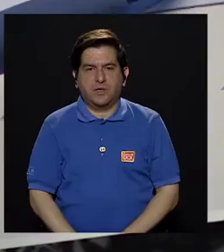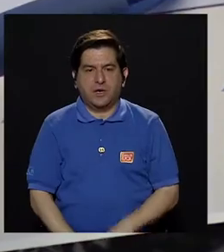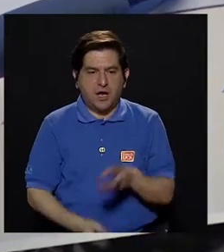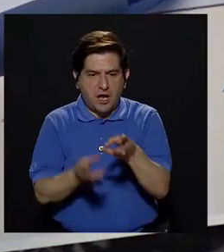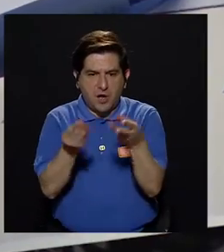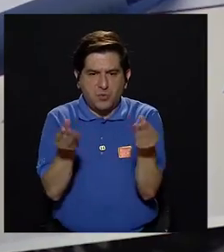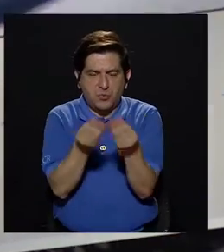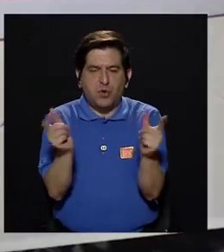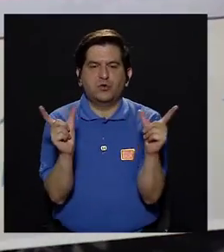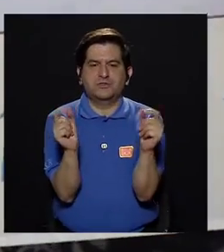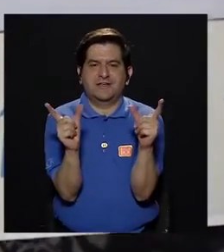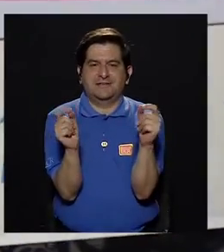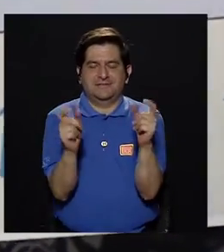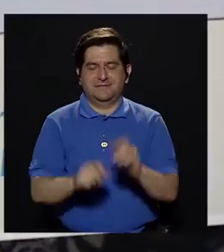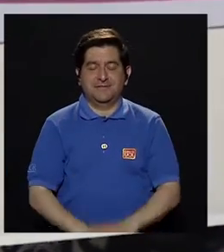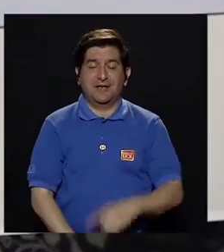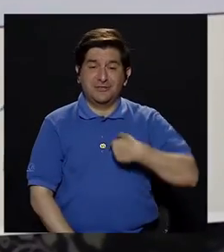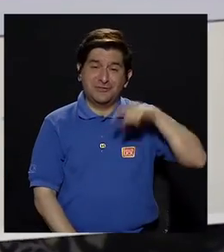pueda producirse el cáncer.